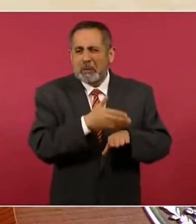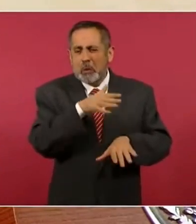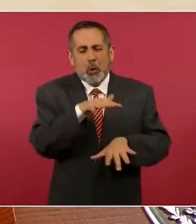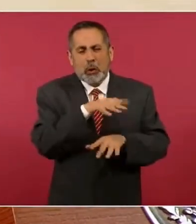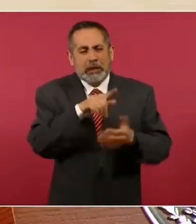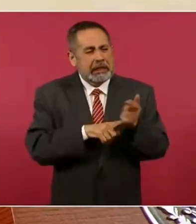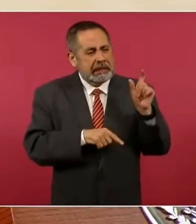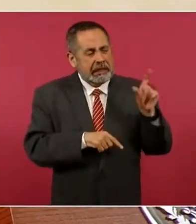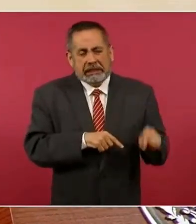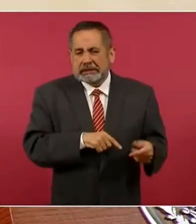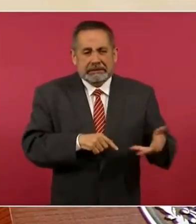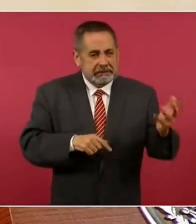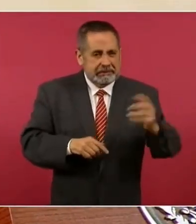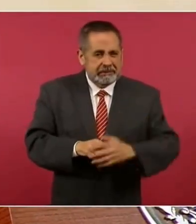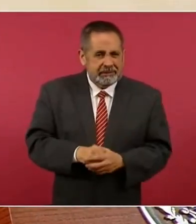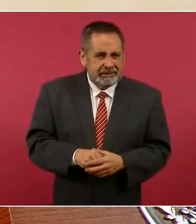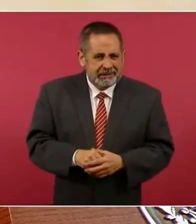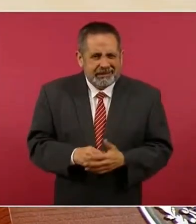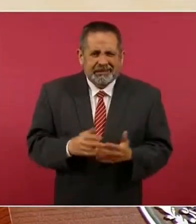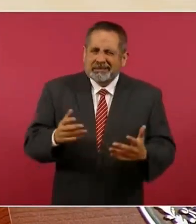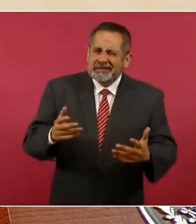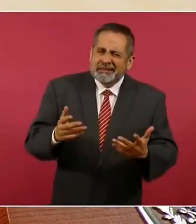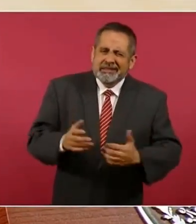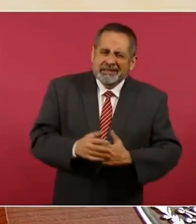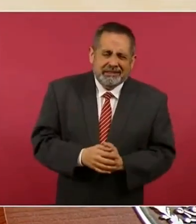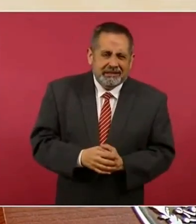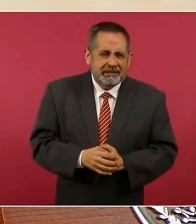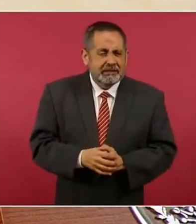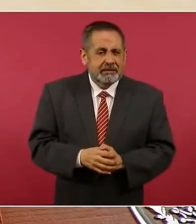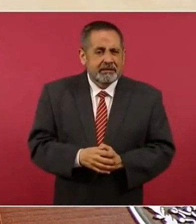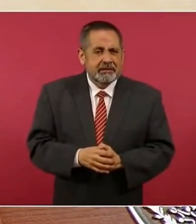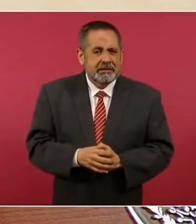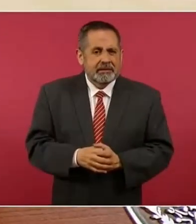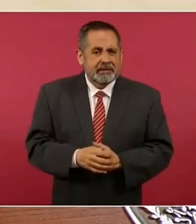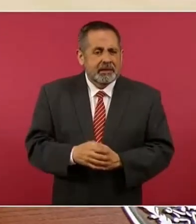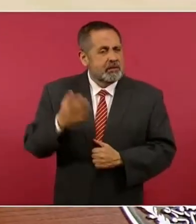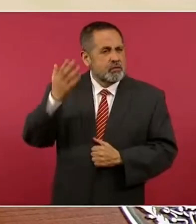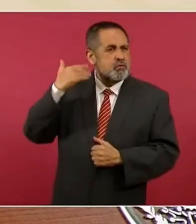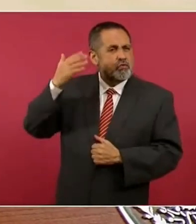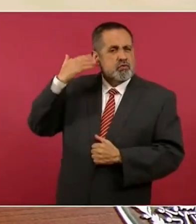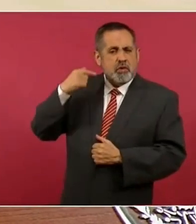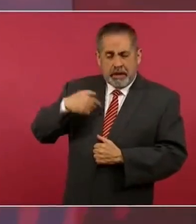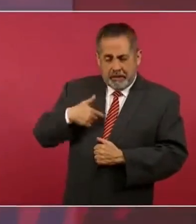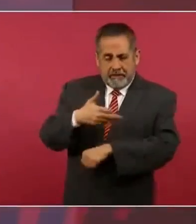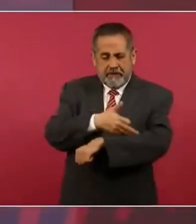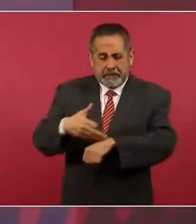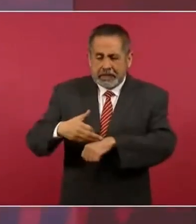Porque ¿qué nos enseñan a nosotros, nuestras familias?